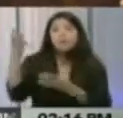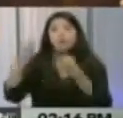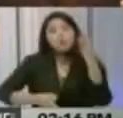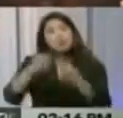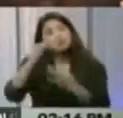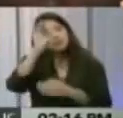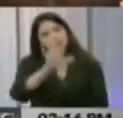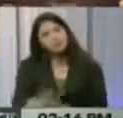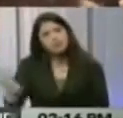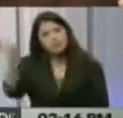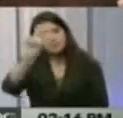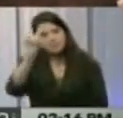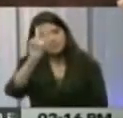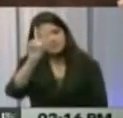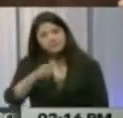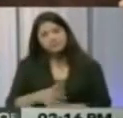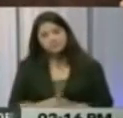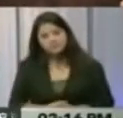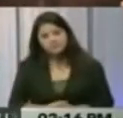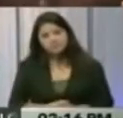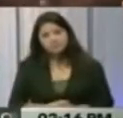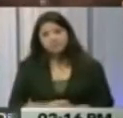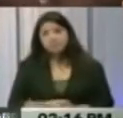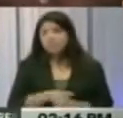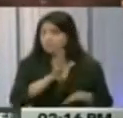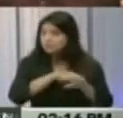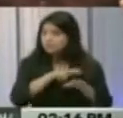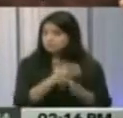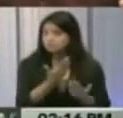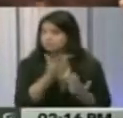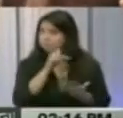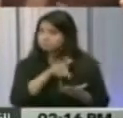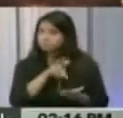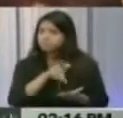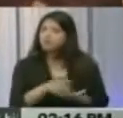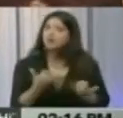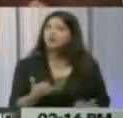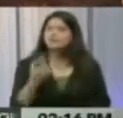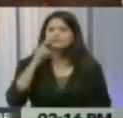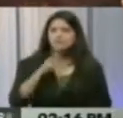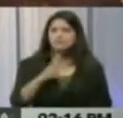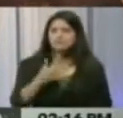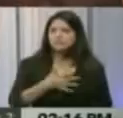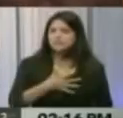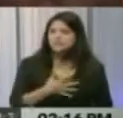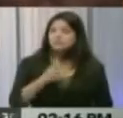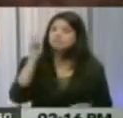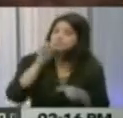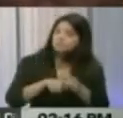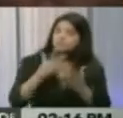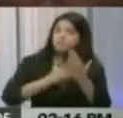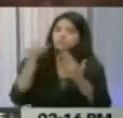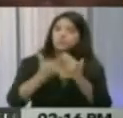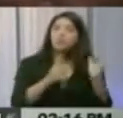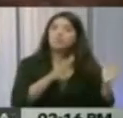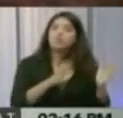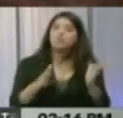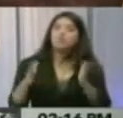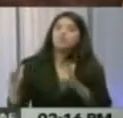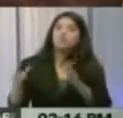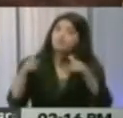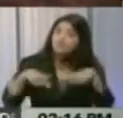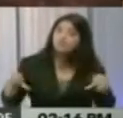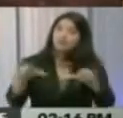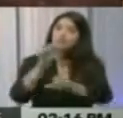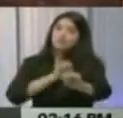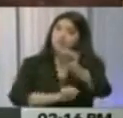todo el país. Incluso a ellos los estamos llamando a considerarse parte de este espacio